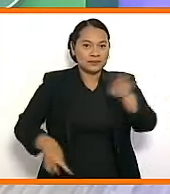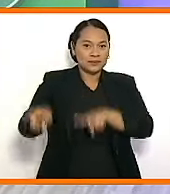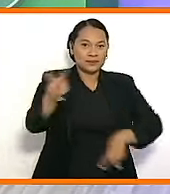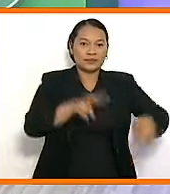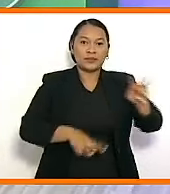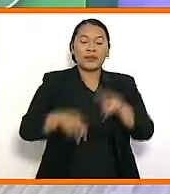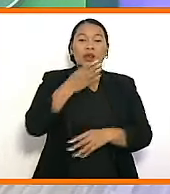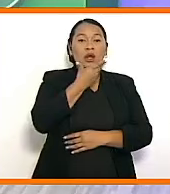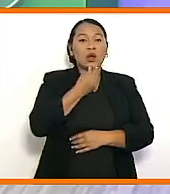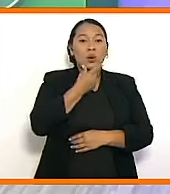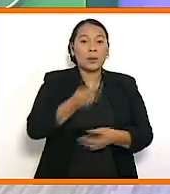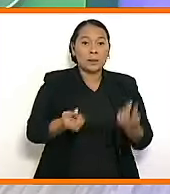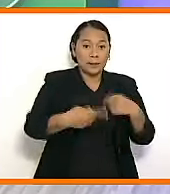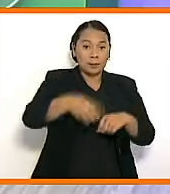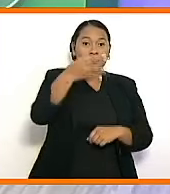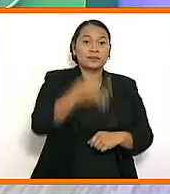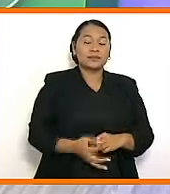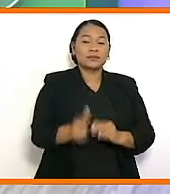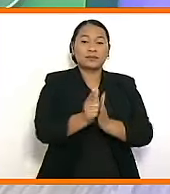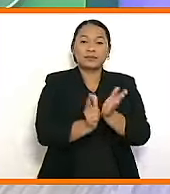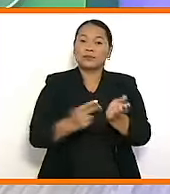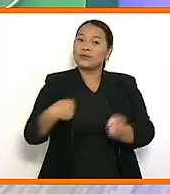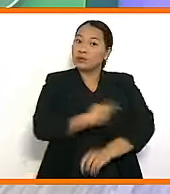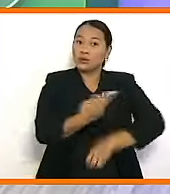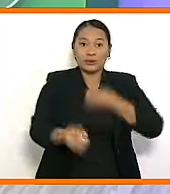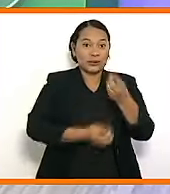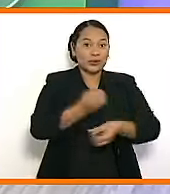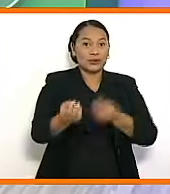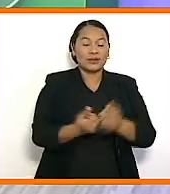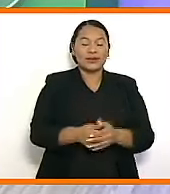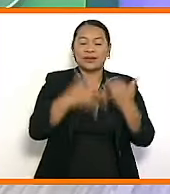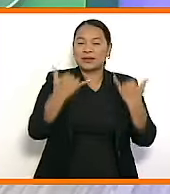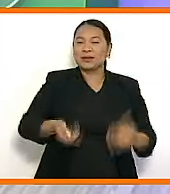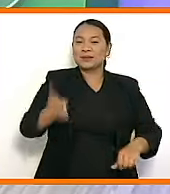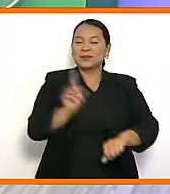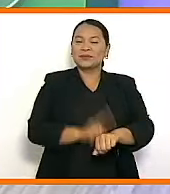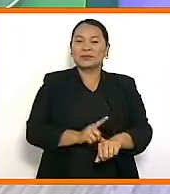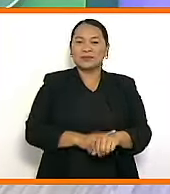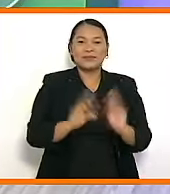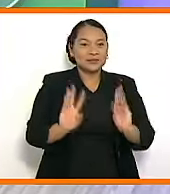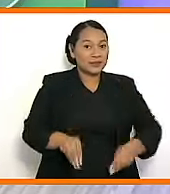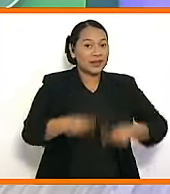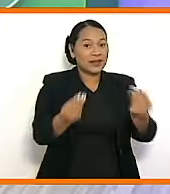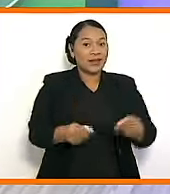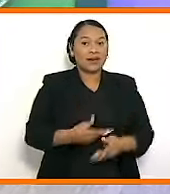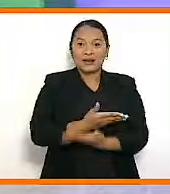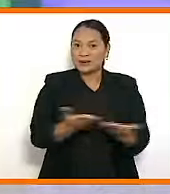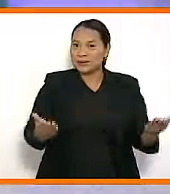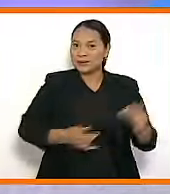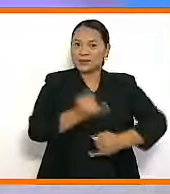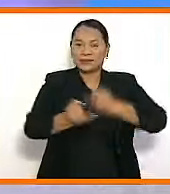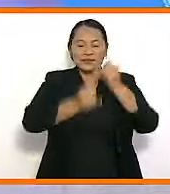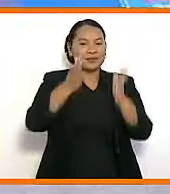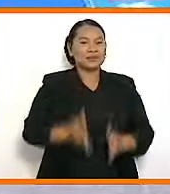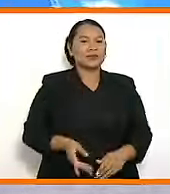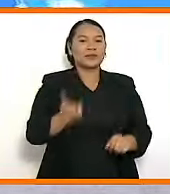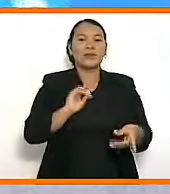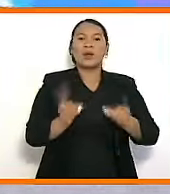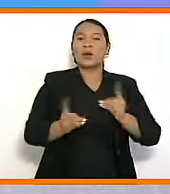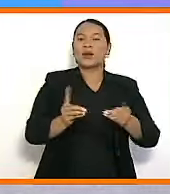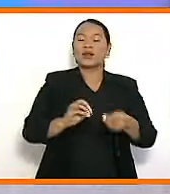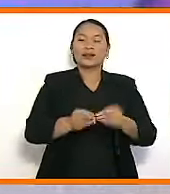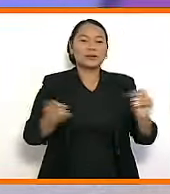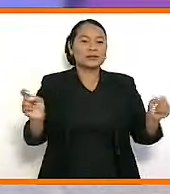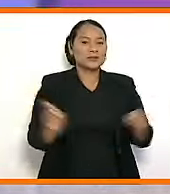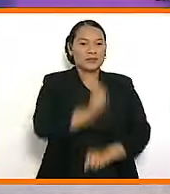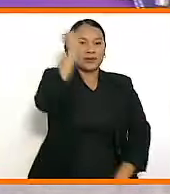para dar fe y legalidad a nuestros sorteos. Y ahora sí, Kenia, es momento de darle a conocer a nuestros jugadores. ¿Cuál es ese afortunado